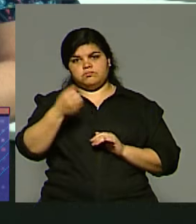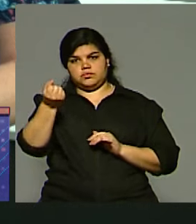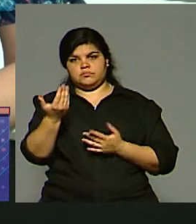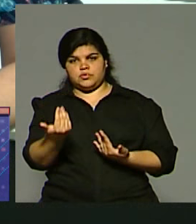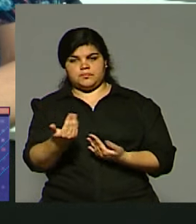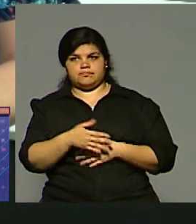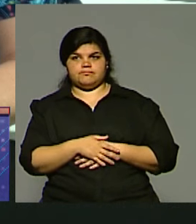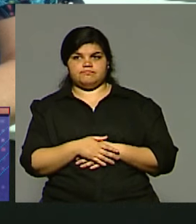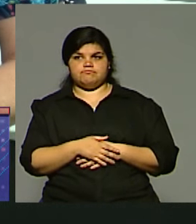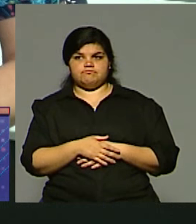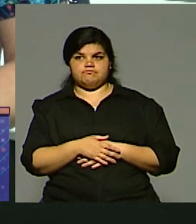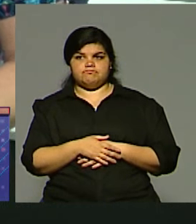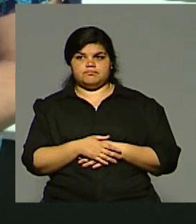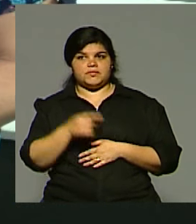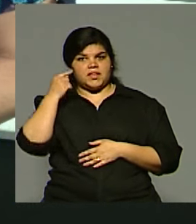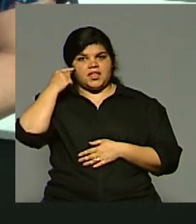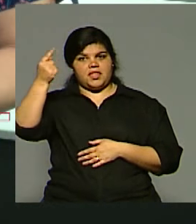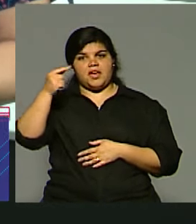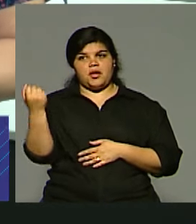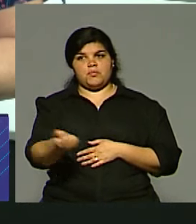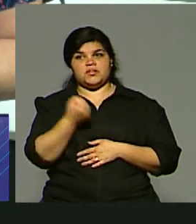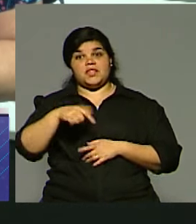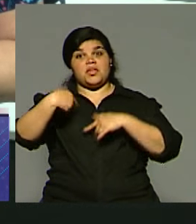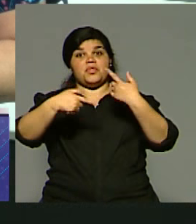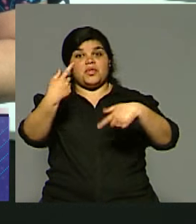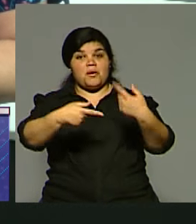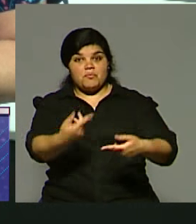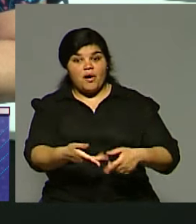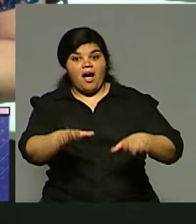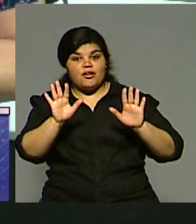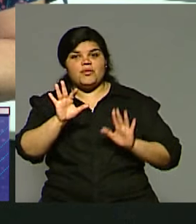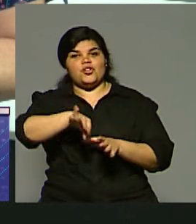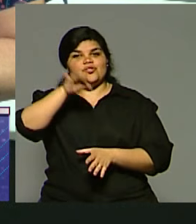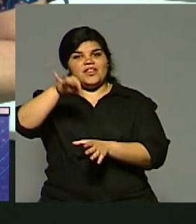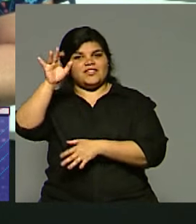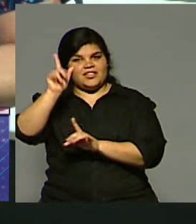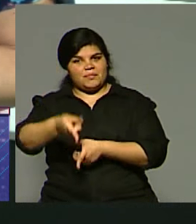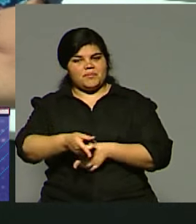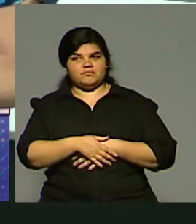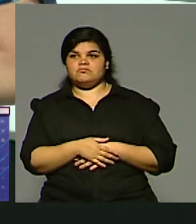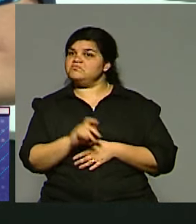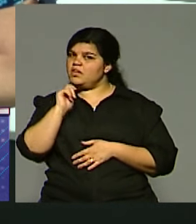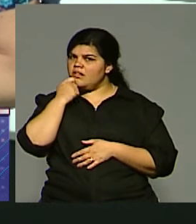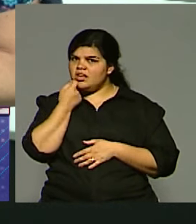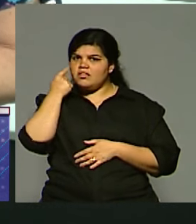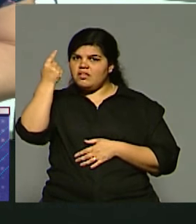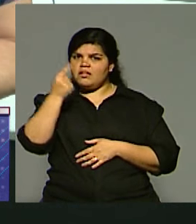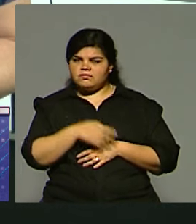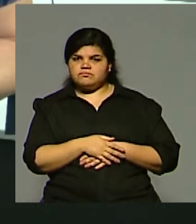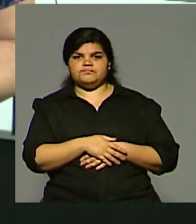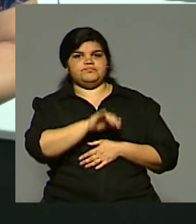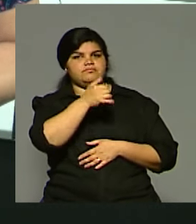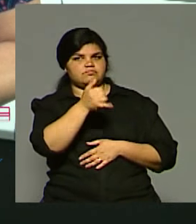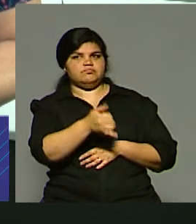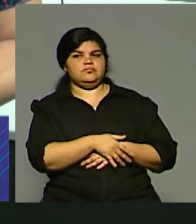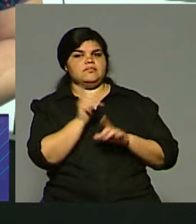Bien. La idea es poder tenerlo. Y si conseguimos más teléfonos, obviamente lo vamos a sortear de alguna manera. Me encantó la idea. Sí. Me encantó. Y vamos a estar